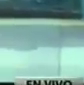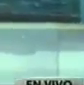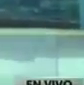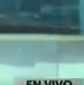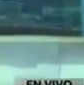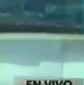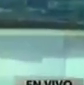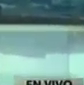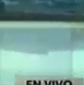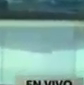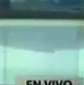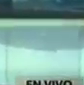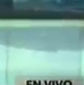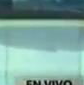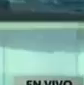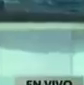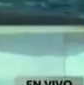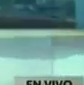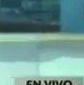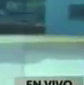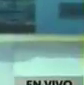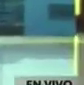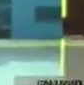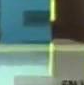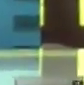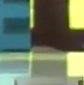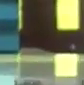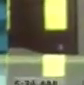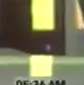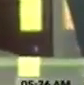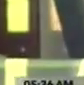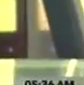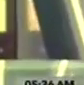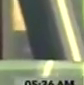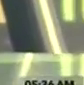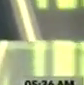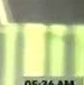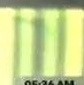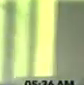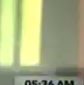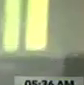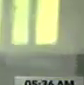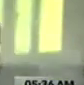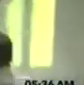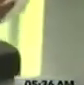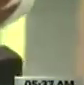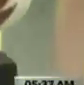Doctor José Gregorio, deme usted su bendición.